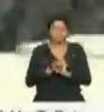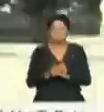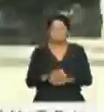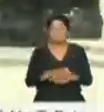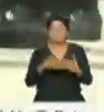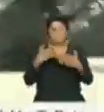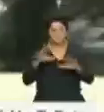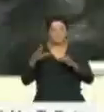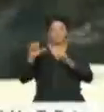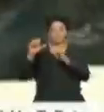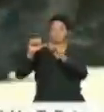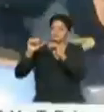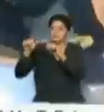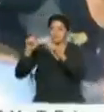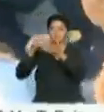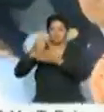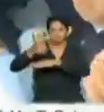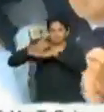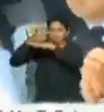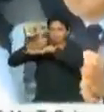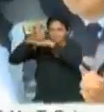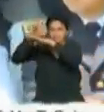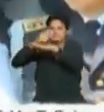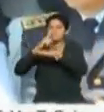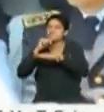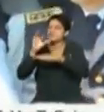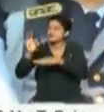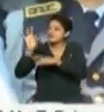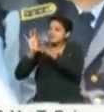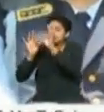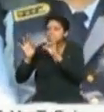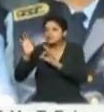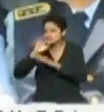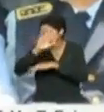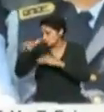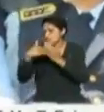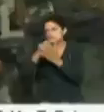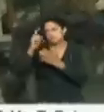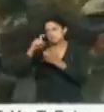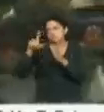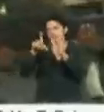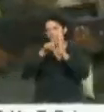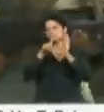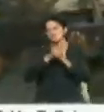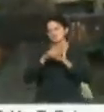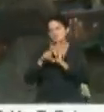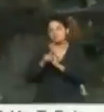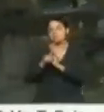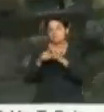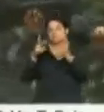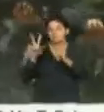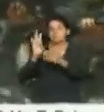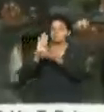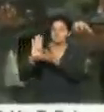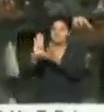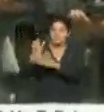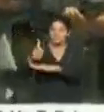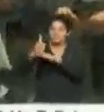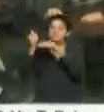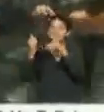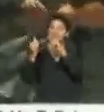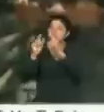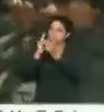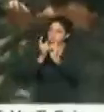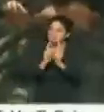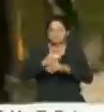consejos directivos del Instituto de Seguridad Social de las Fuerzas Armadas, ISFA, y del Instituto de Seguridad Social de la Policía Nacional,